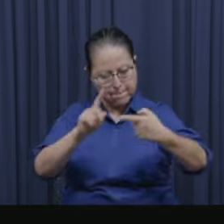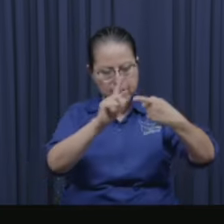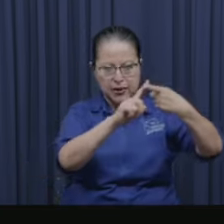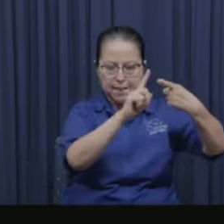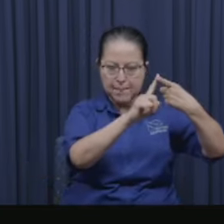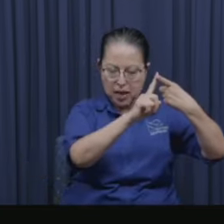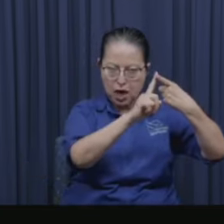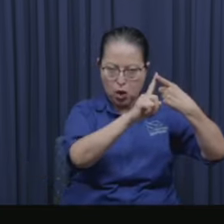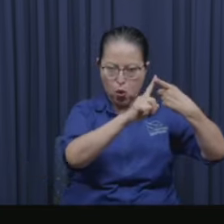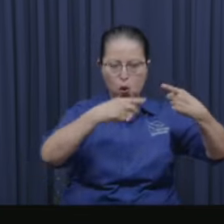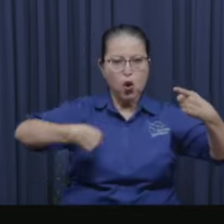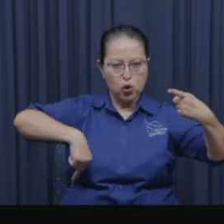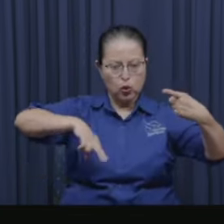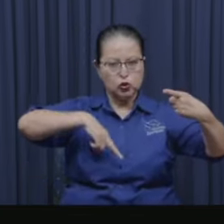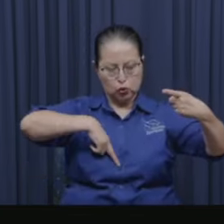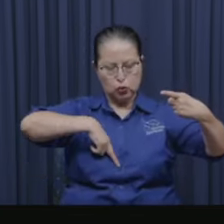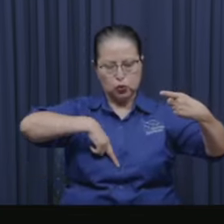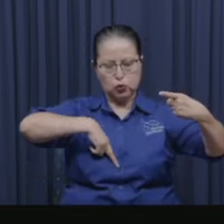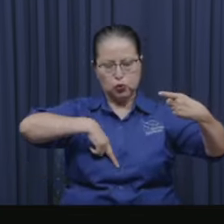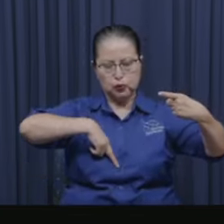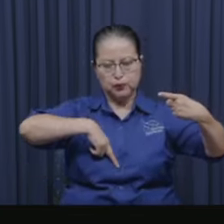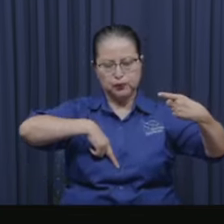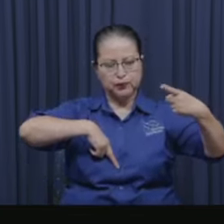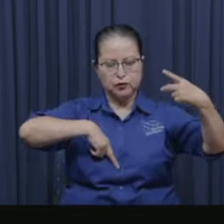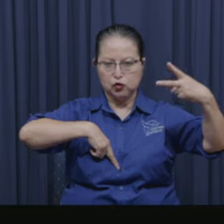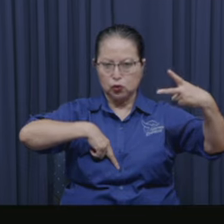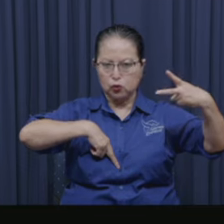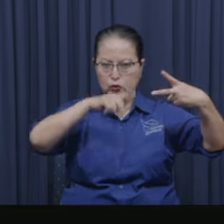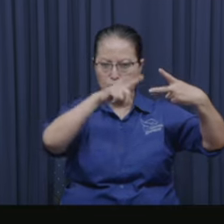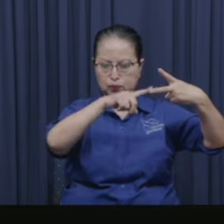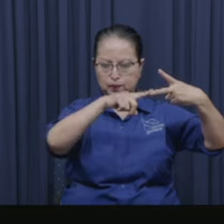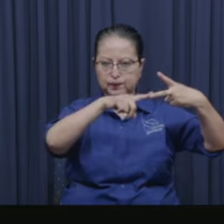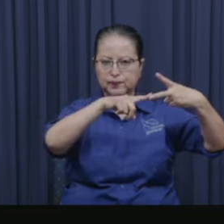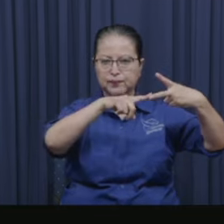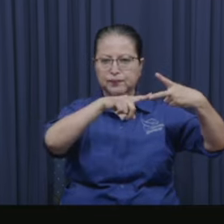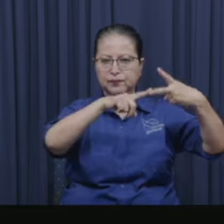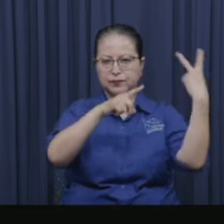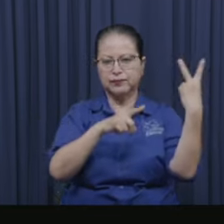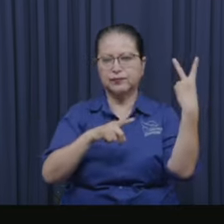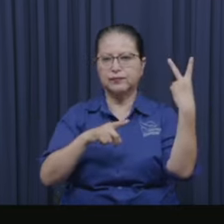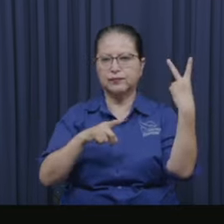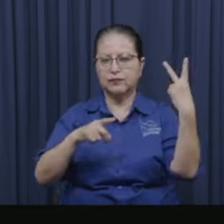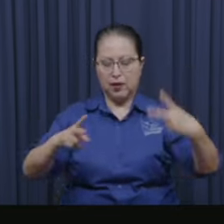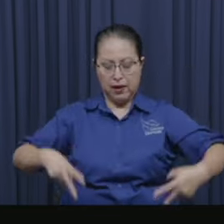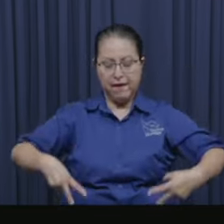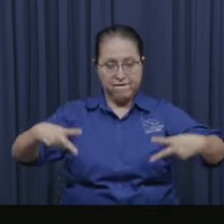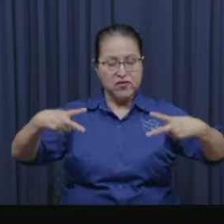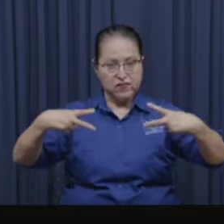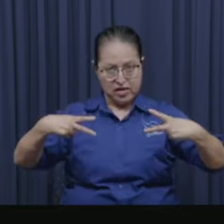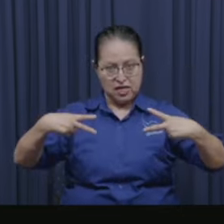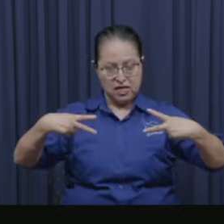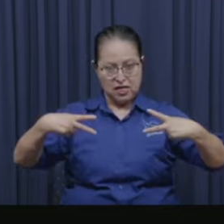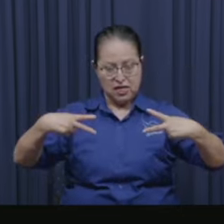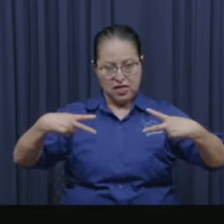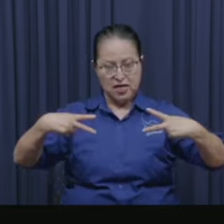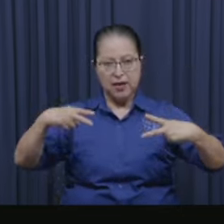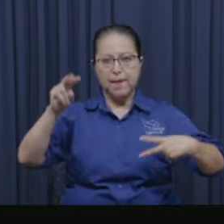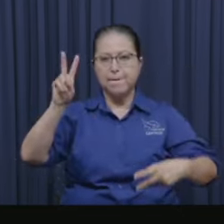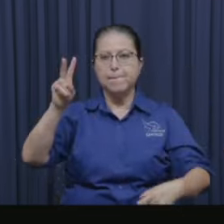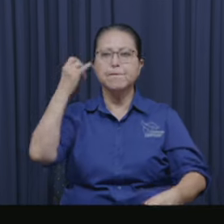bueno ya dijimos nosotros Ahí está Pablo número dos los vivientes no los